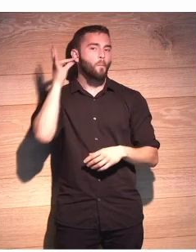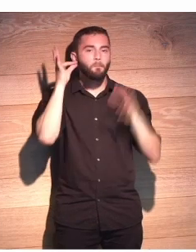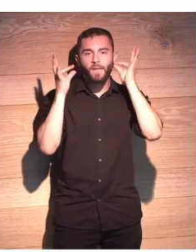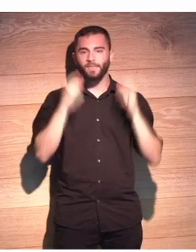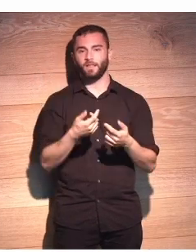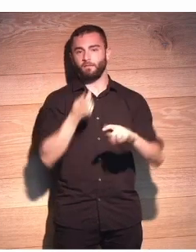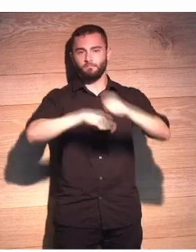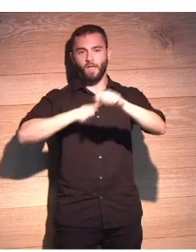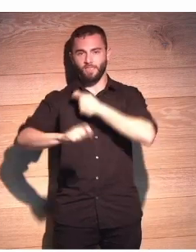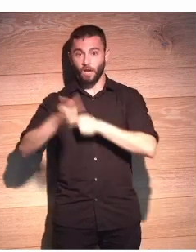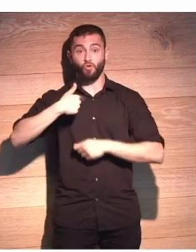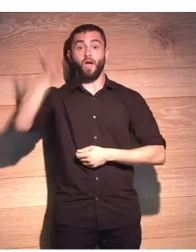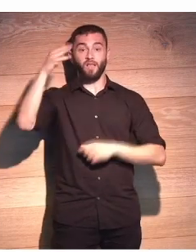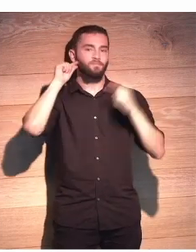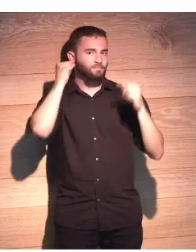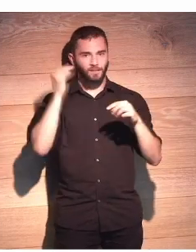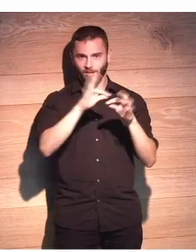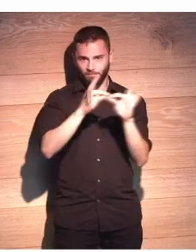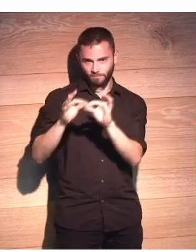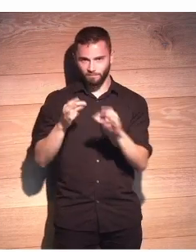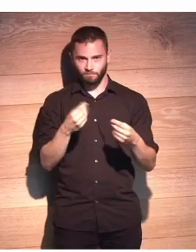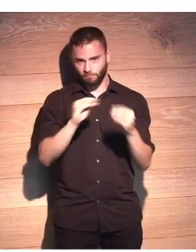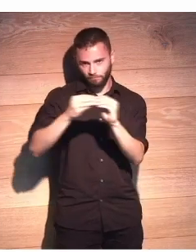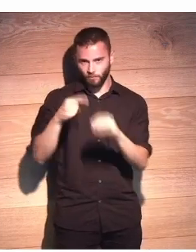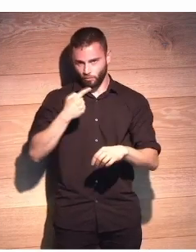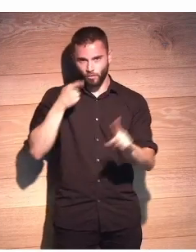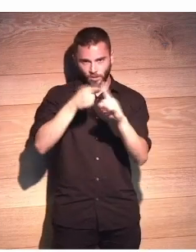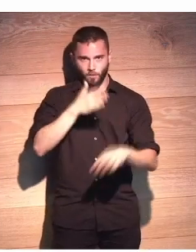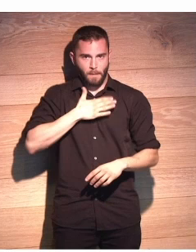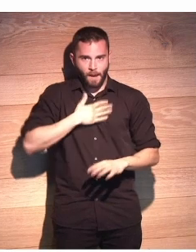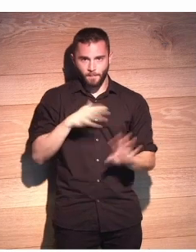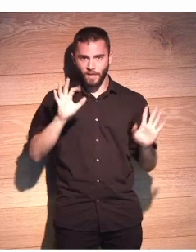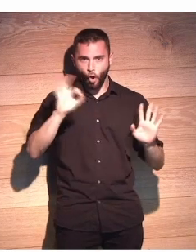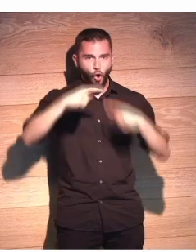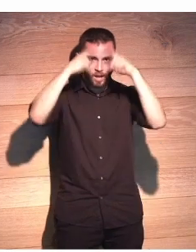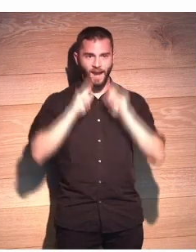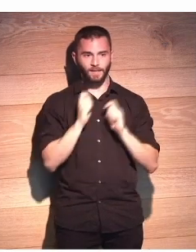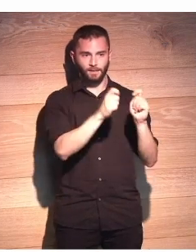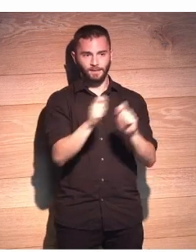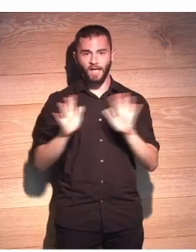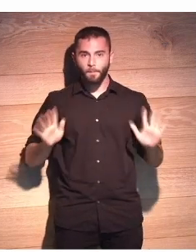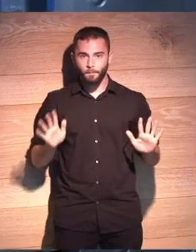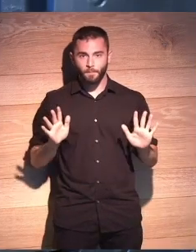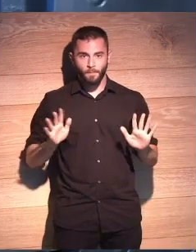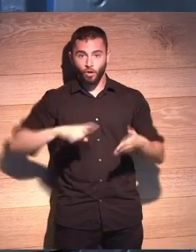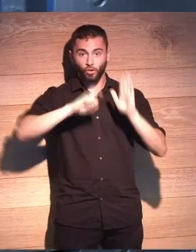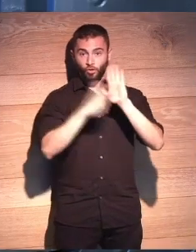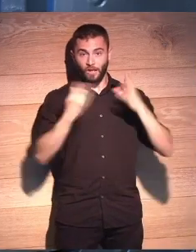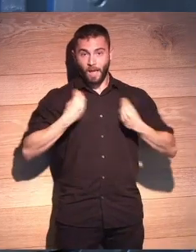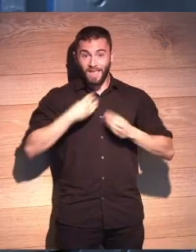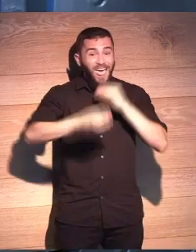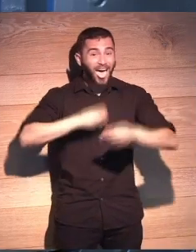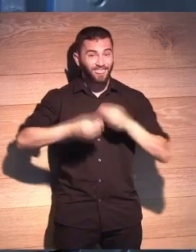yo hacía pendientes, para mí, pero, o para Cáritas. Pero al final, todo lo que tengas que hacer en la vida tienes